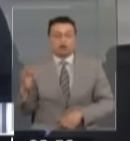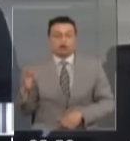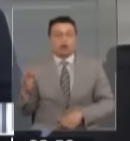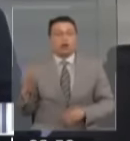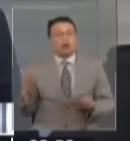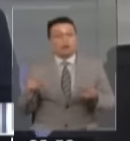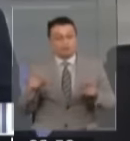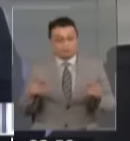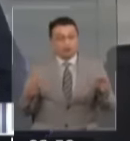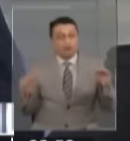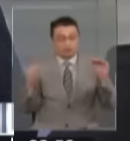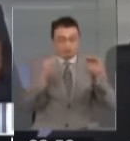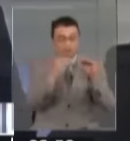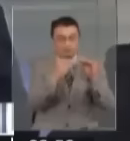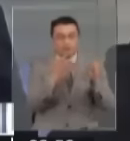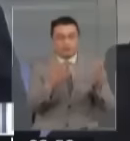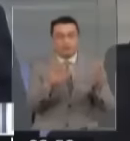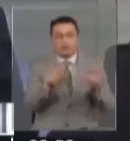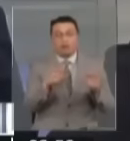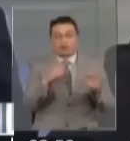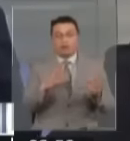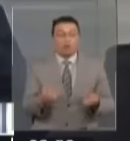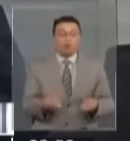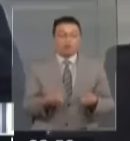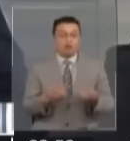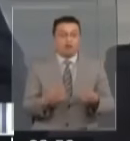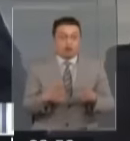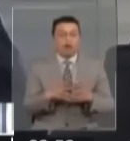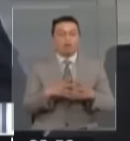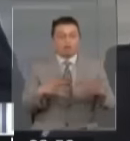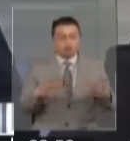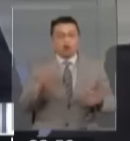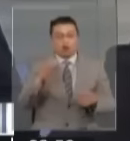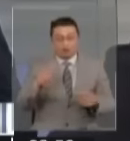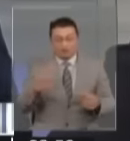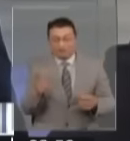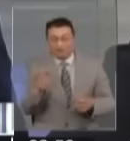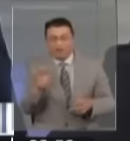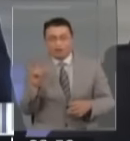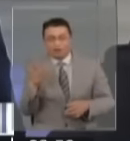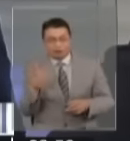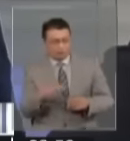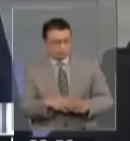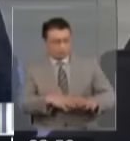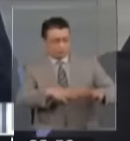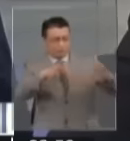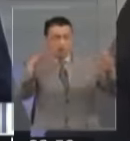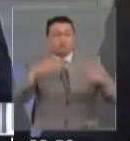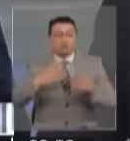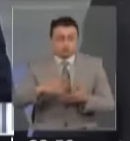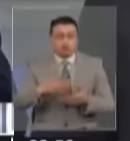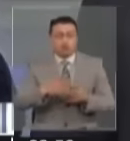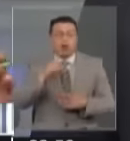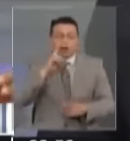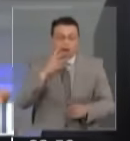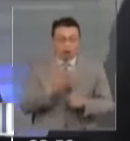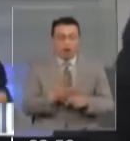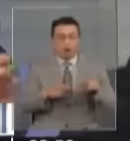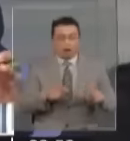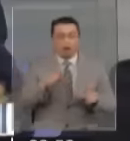coincide plenamente y se produce, ¿cierto?, una cantidad de escombro y todo ese material, digamos, que la verdad que es parte de lo que tiene que